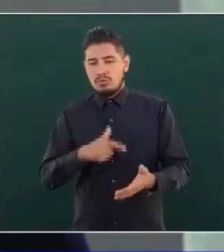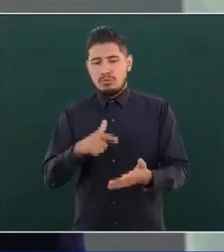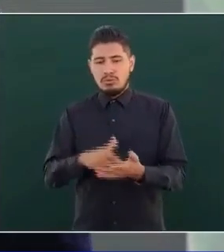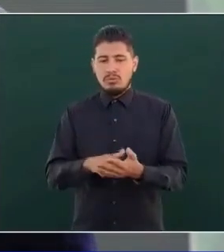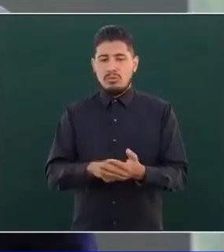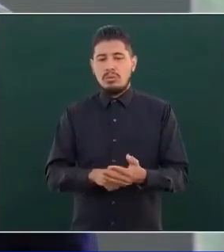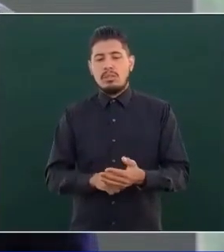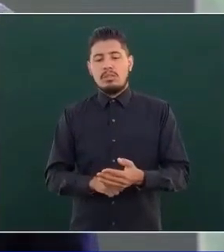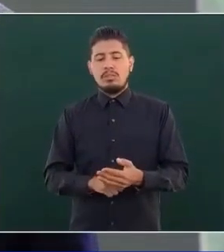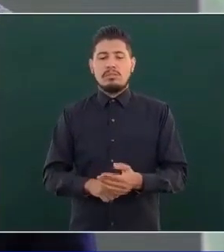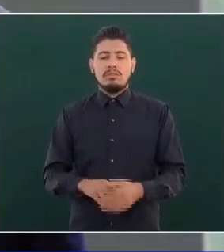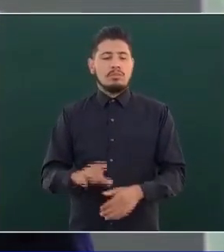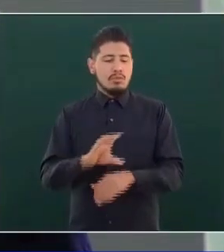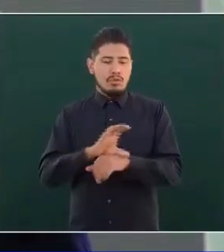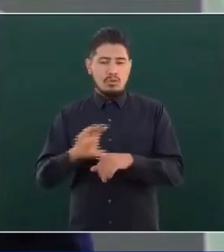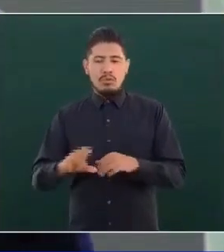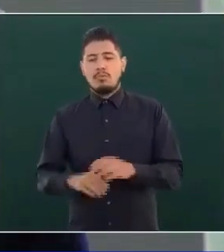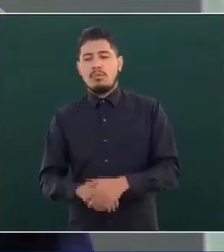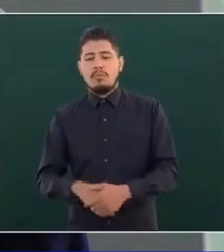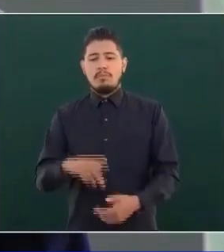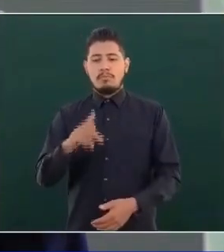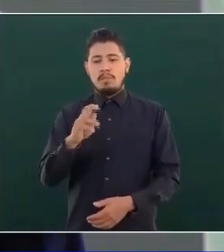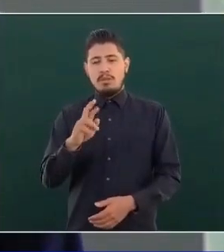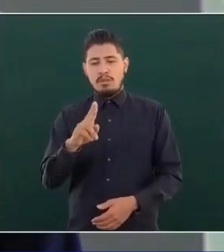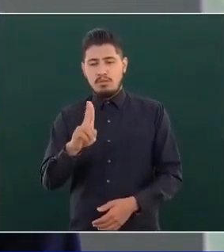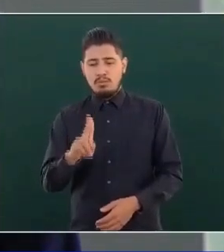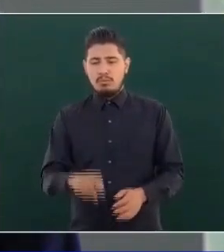que en Colombia, que en Perú.